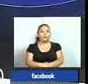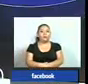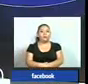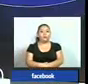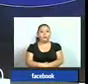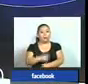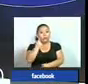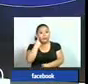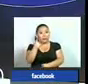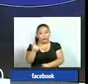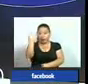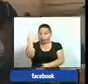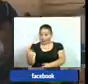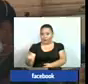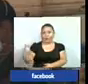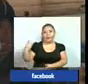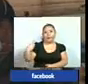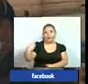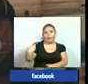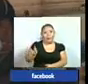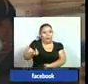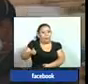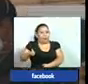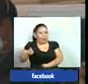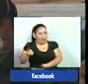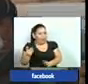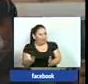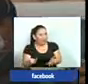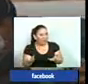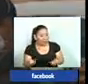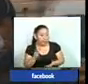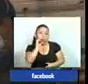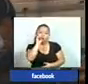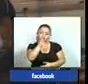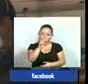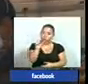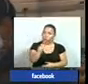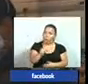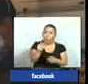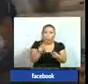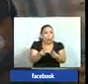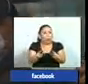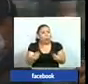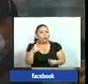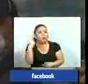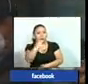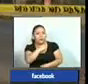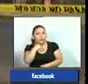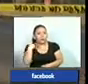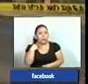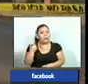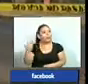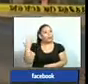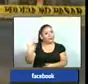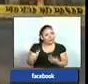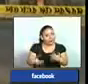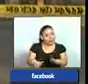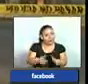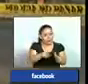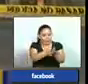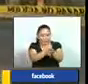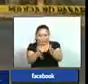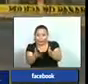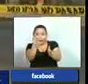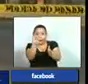Y el director de la Policía Nacional Civil destacó la reducción de homicidios que se ha registrado en el país durante los últimos días.